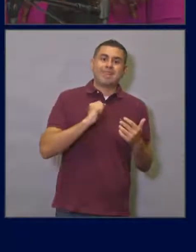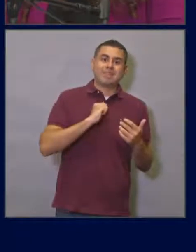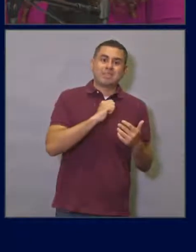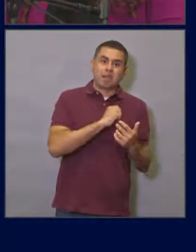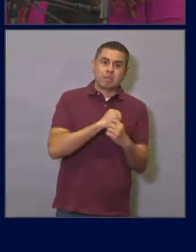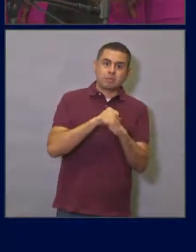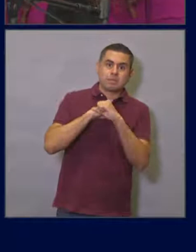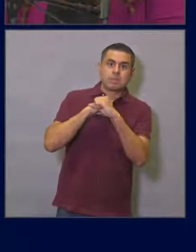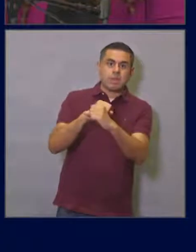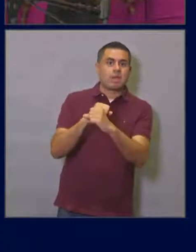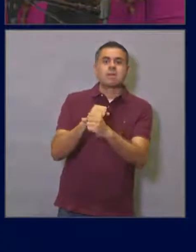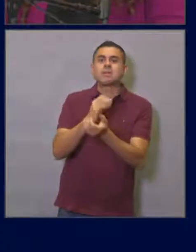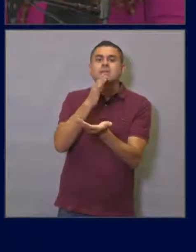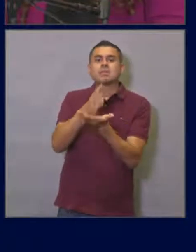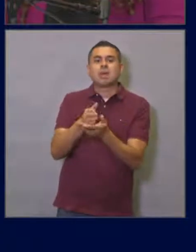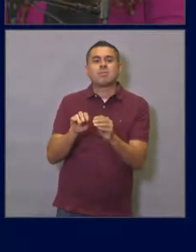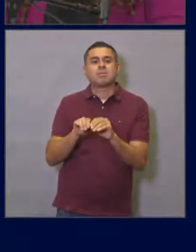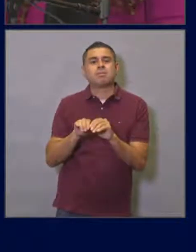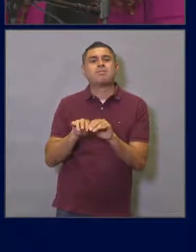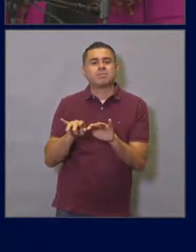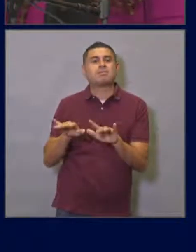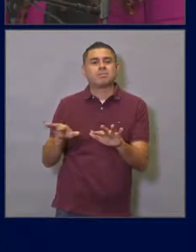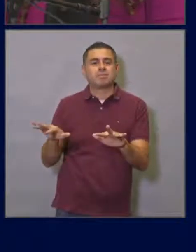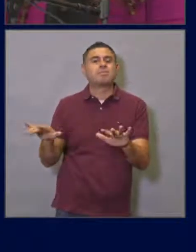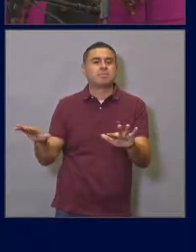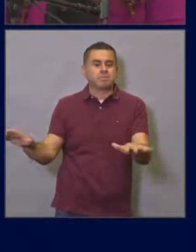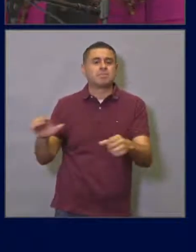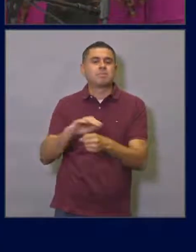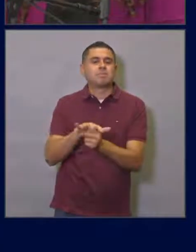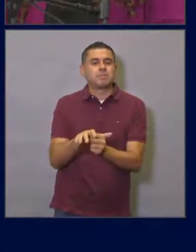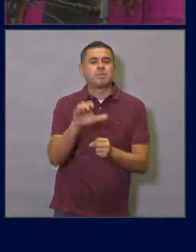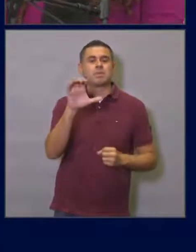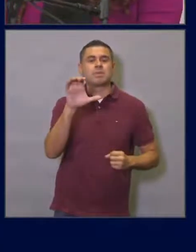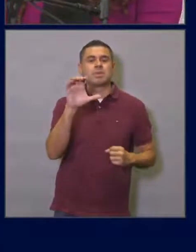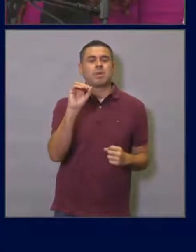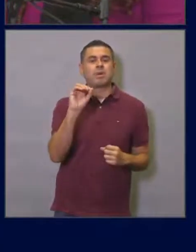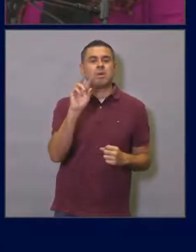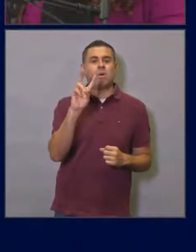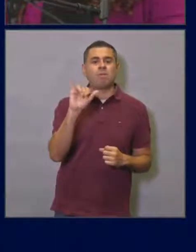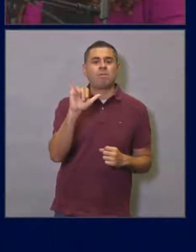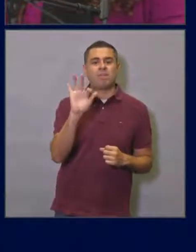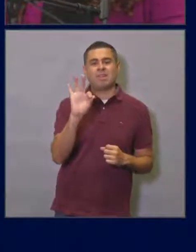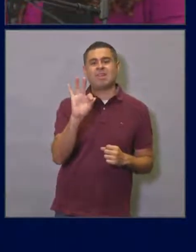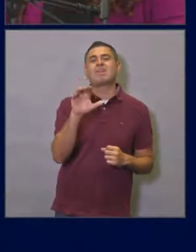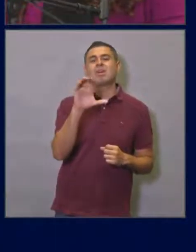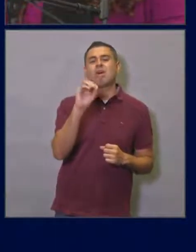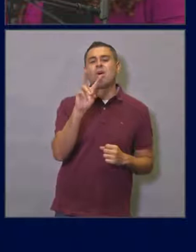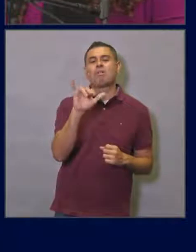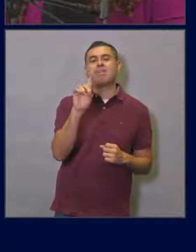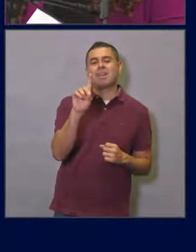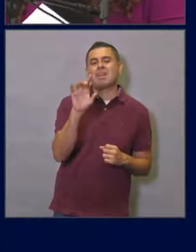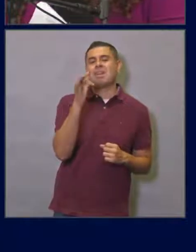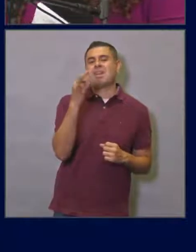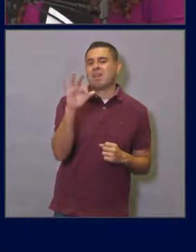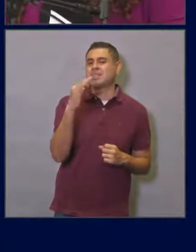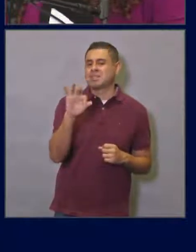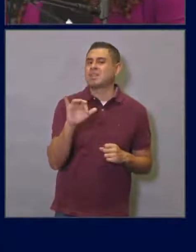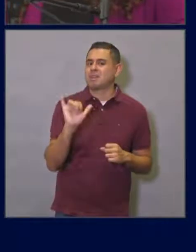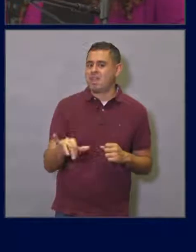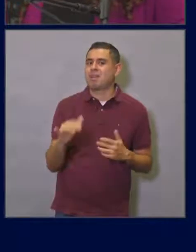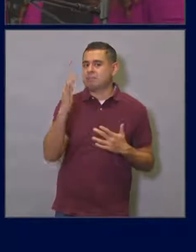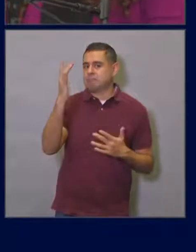bien conocemos para reducir la transmisión en nuestras comunidades. No solo queremos